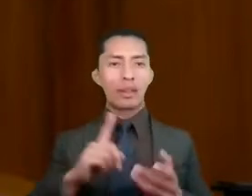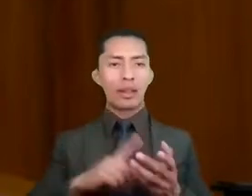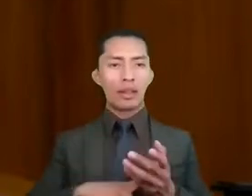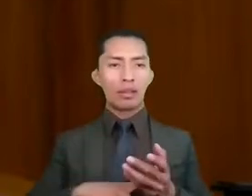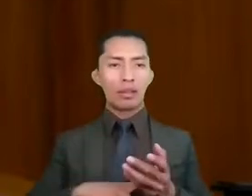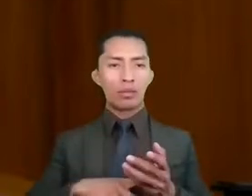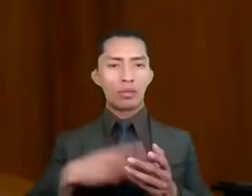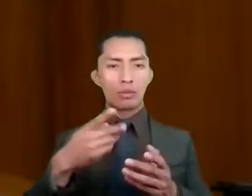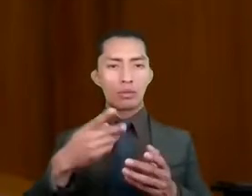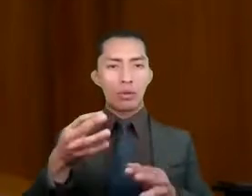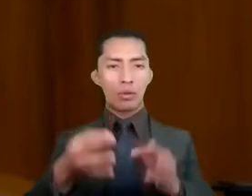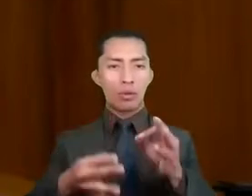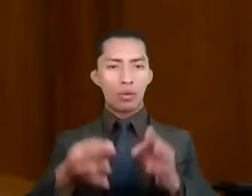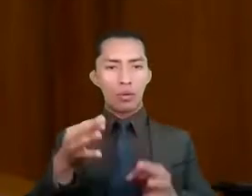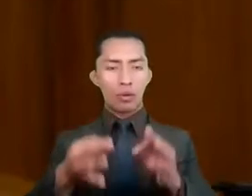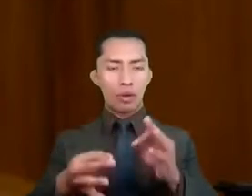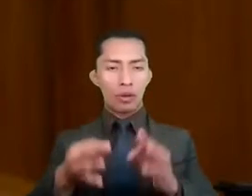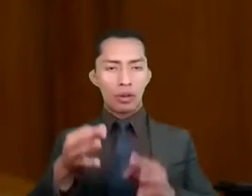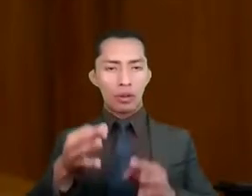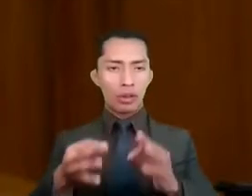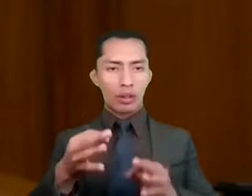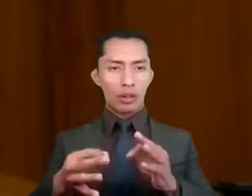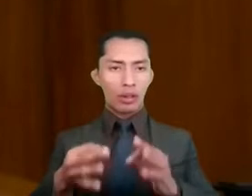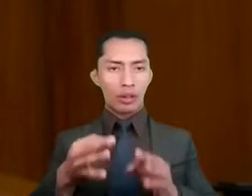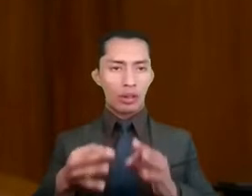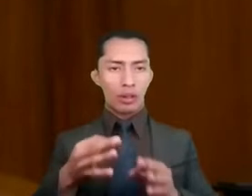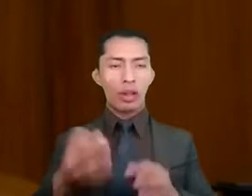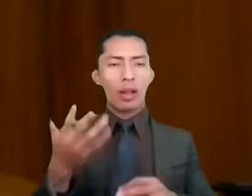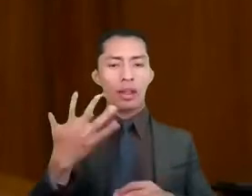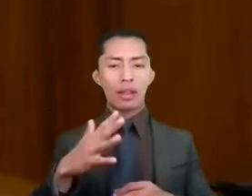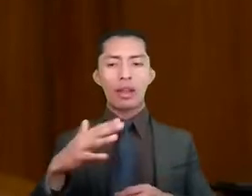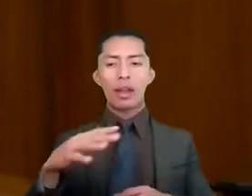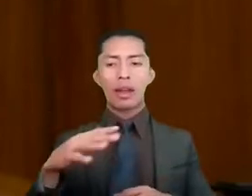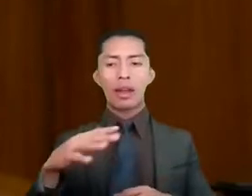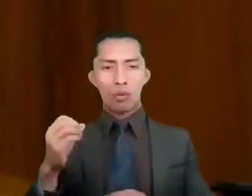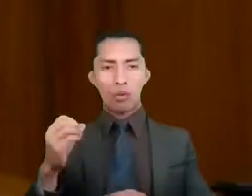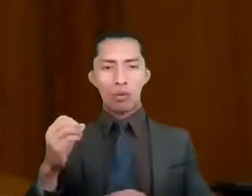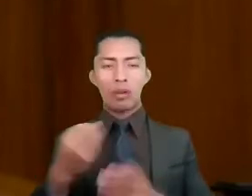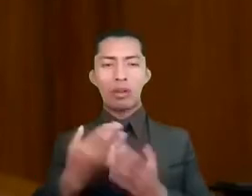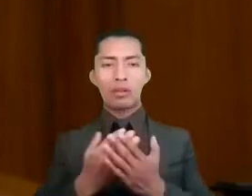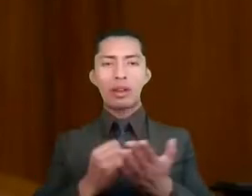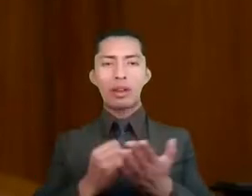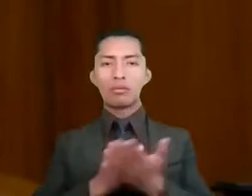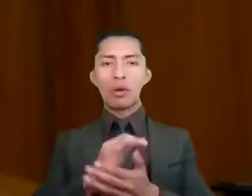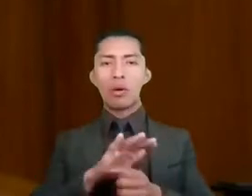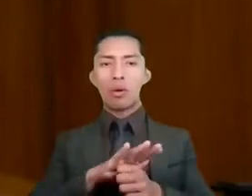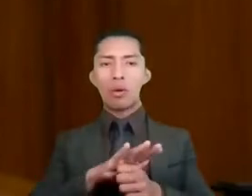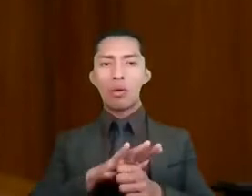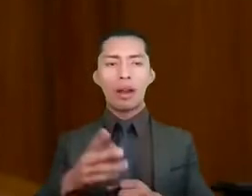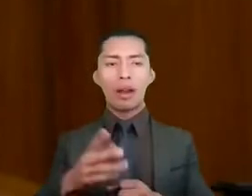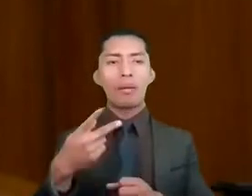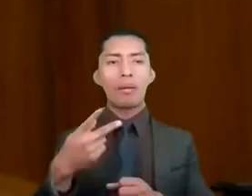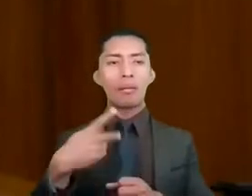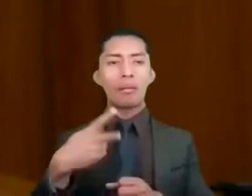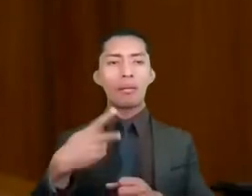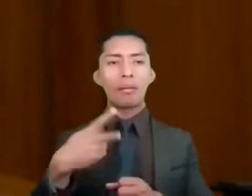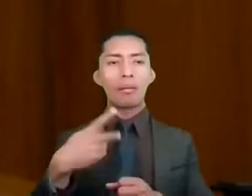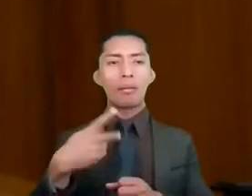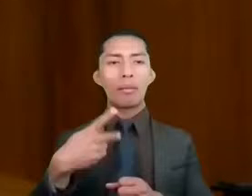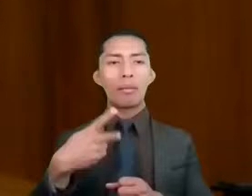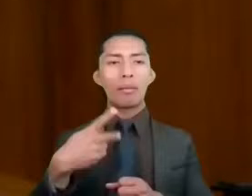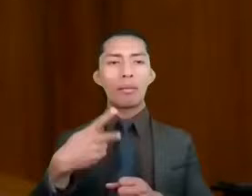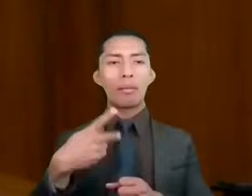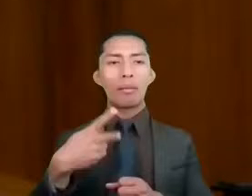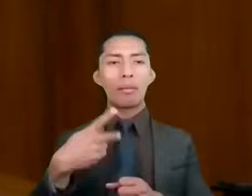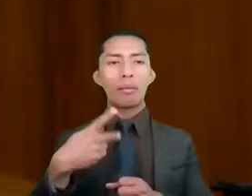juicio oral será del 10 al 14 de octubre y estaremos pendientes de la resolución. Pero mientras le comento que los recursos se